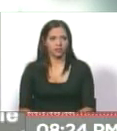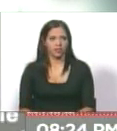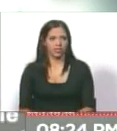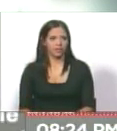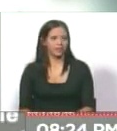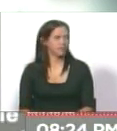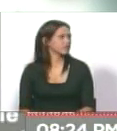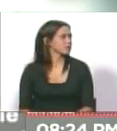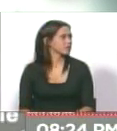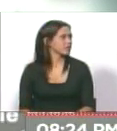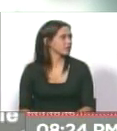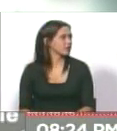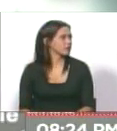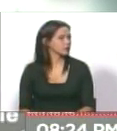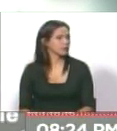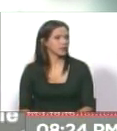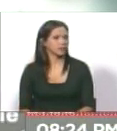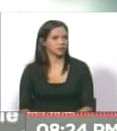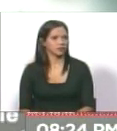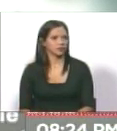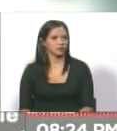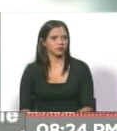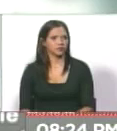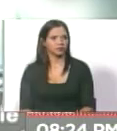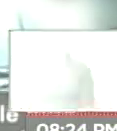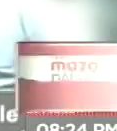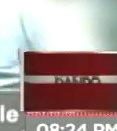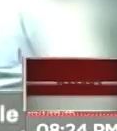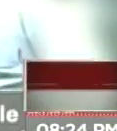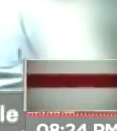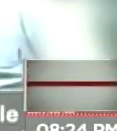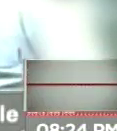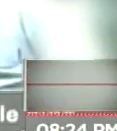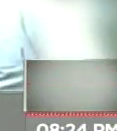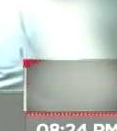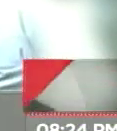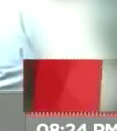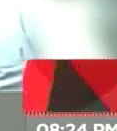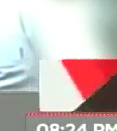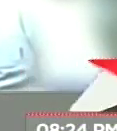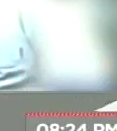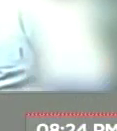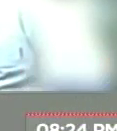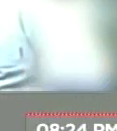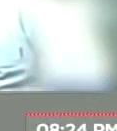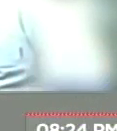Yo le dije, bueno, yo espero que usted, primero le dije, bueno, yo lo reconozco usted como presidente.